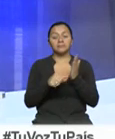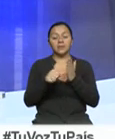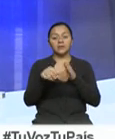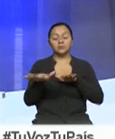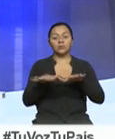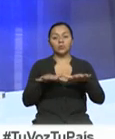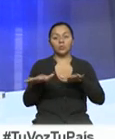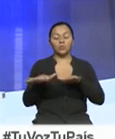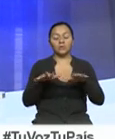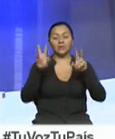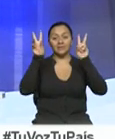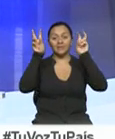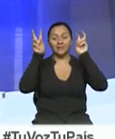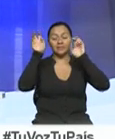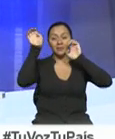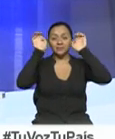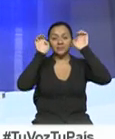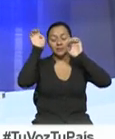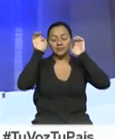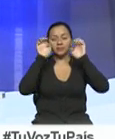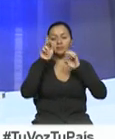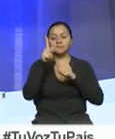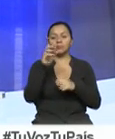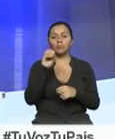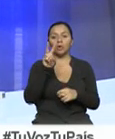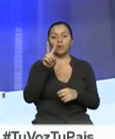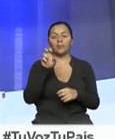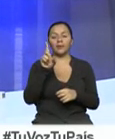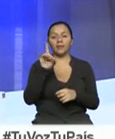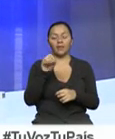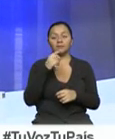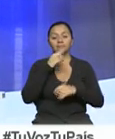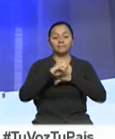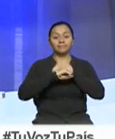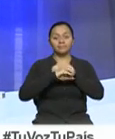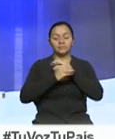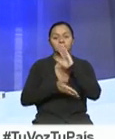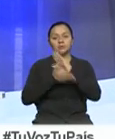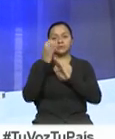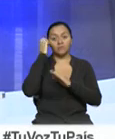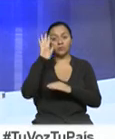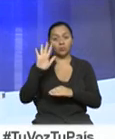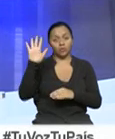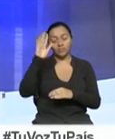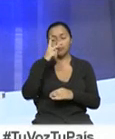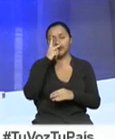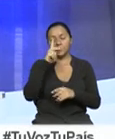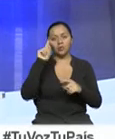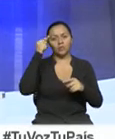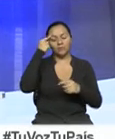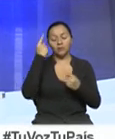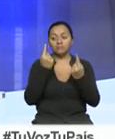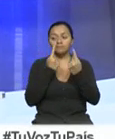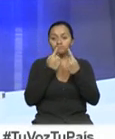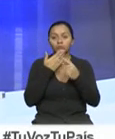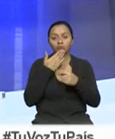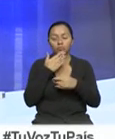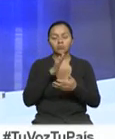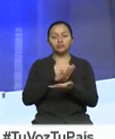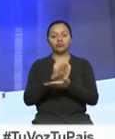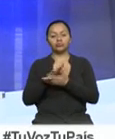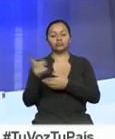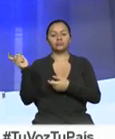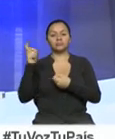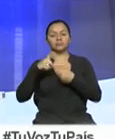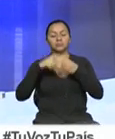coordinador de sectores estratégicos, Rafael Poveda, promocionó en Europa la intención del gobierno nacional por captar socios para